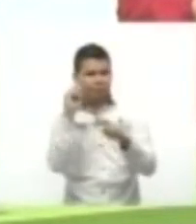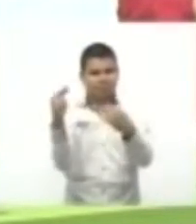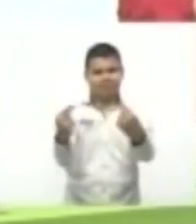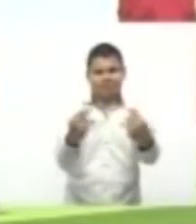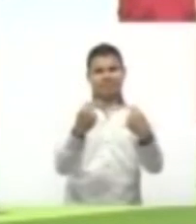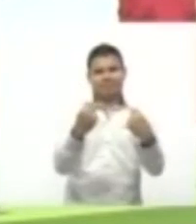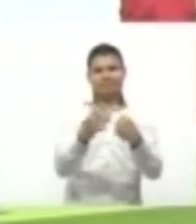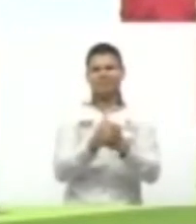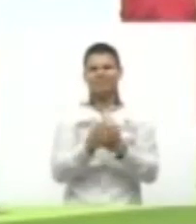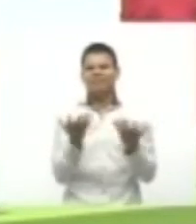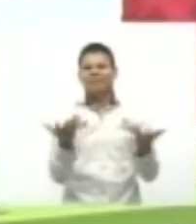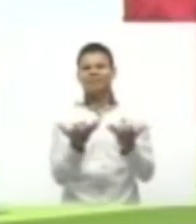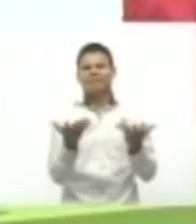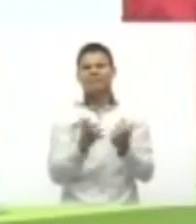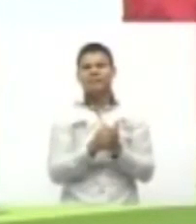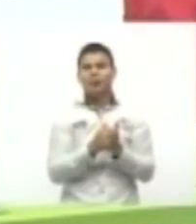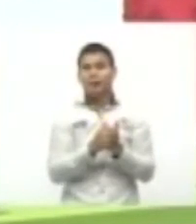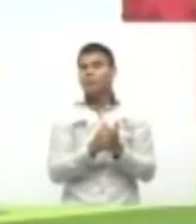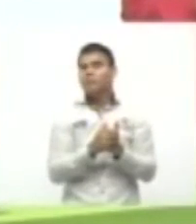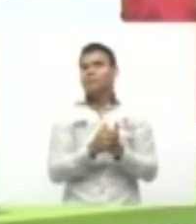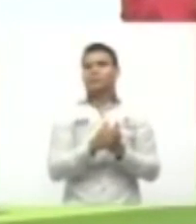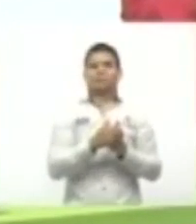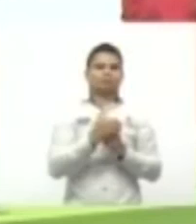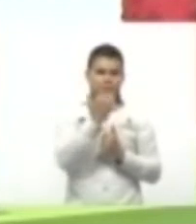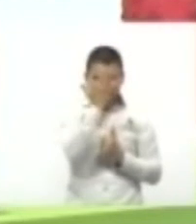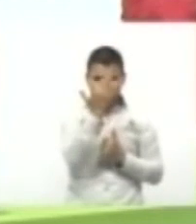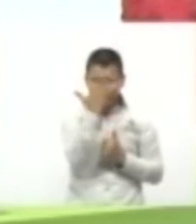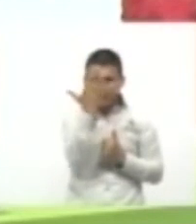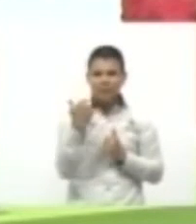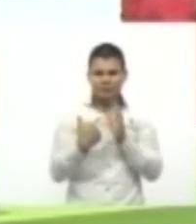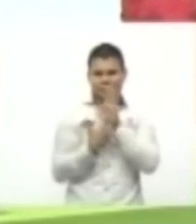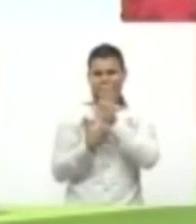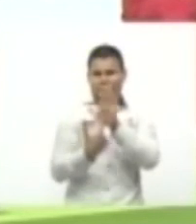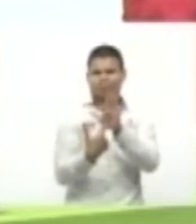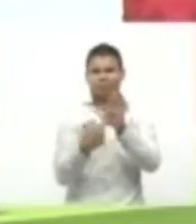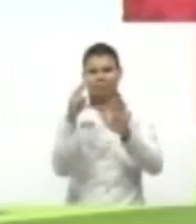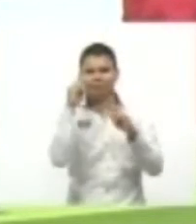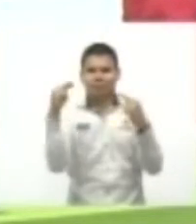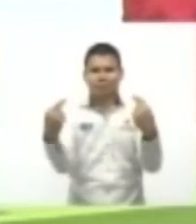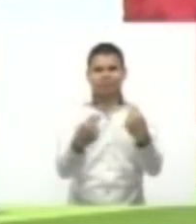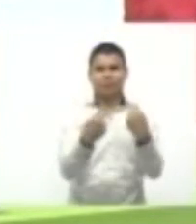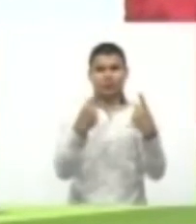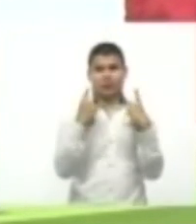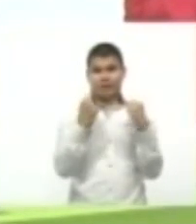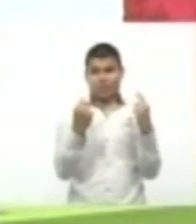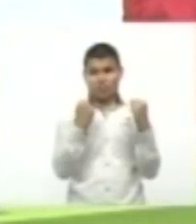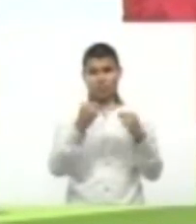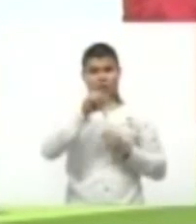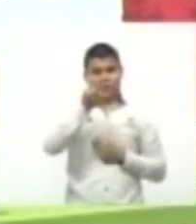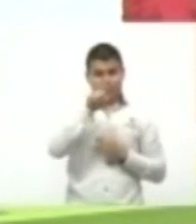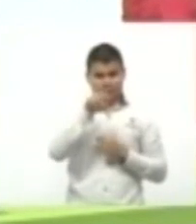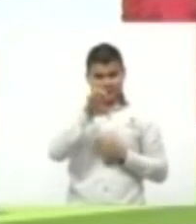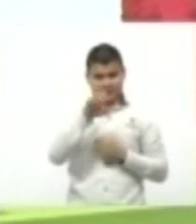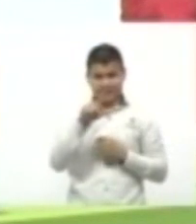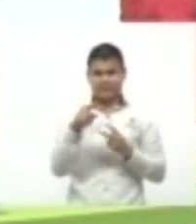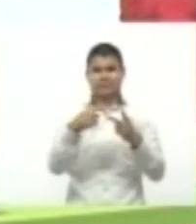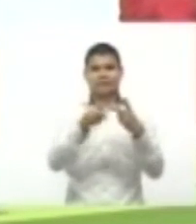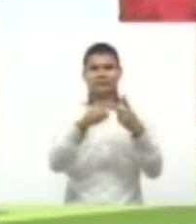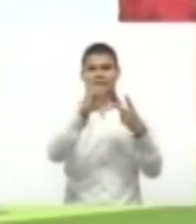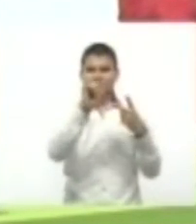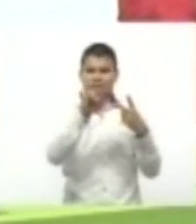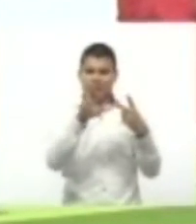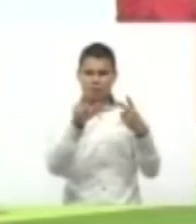de nuestra cuenta en vivo por Facebook. Son Kelsey Artera, el Rebolo, aquí la vemos. Arturo Chica en Piendamo, Cauca, también